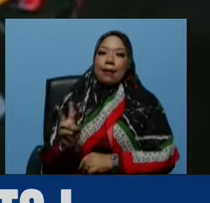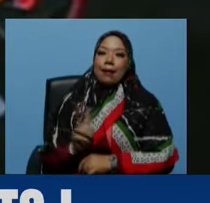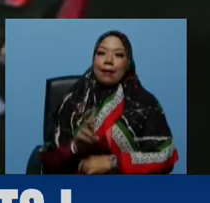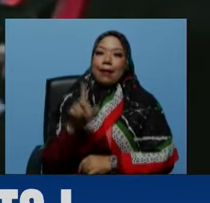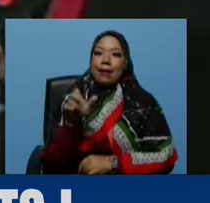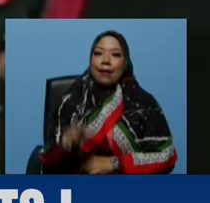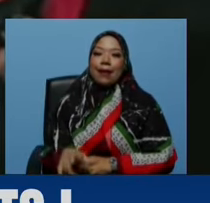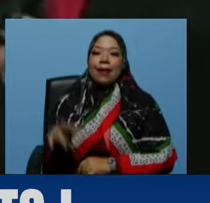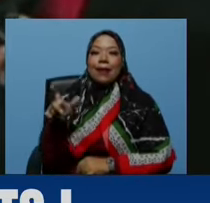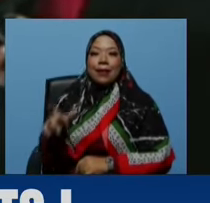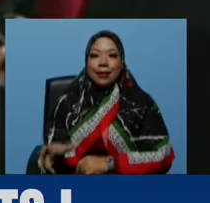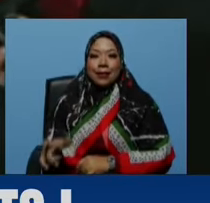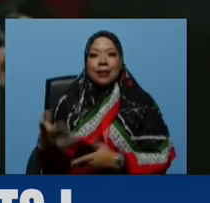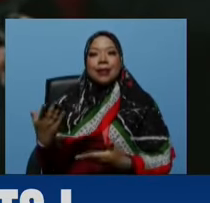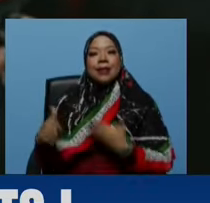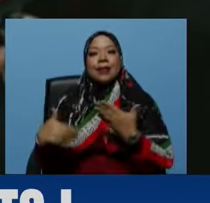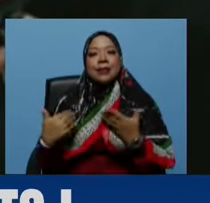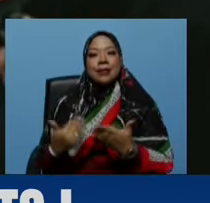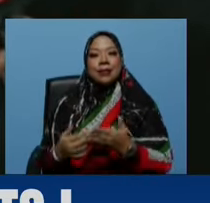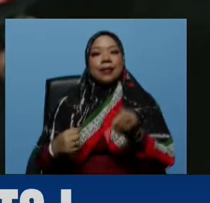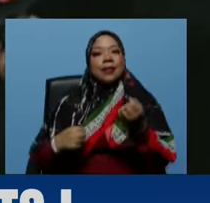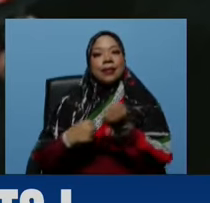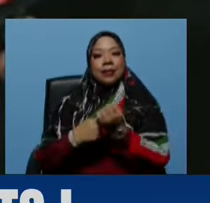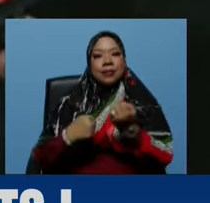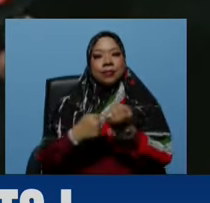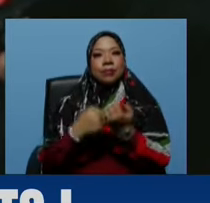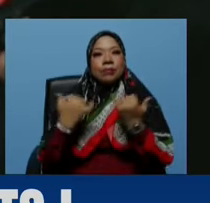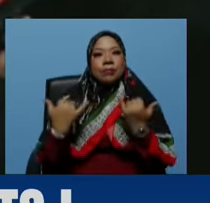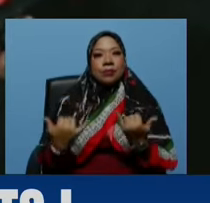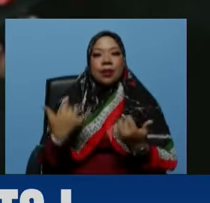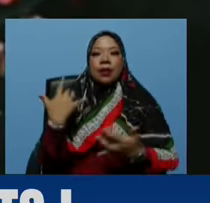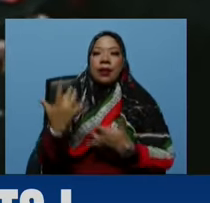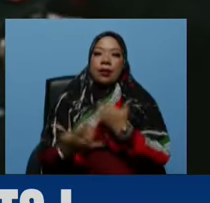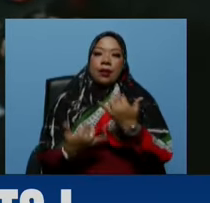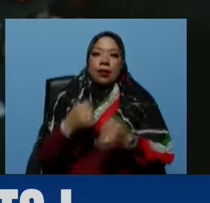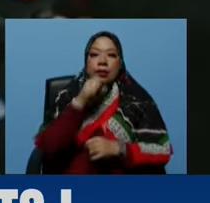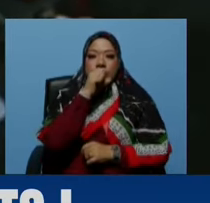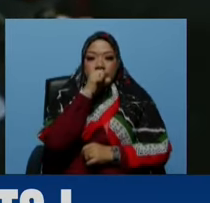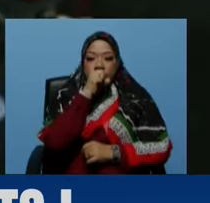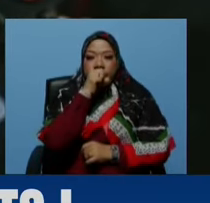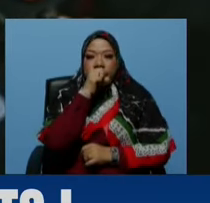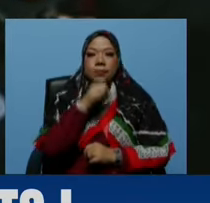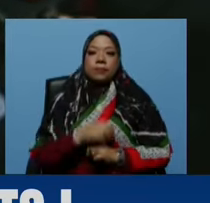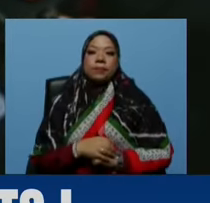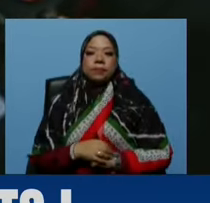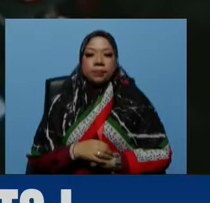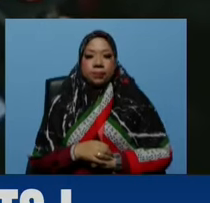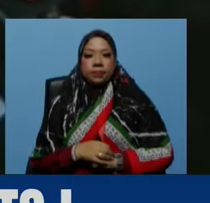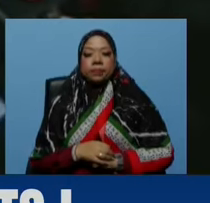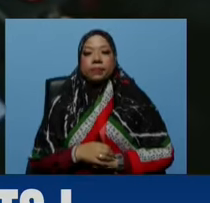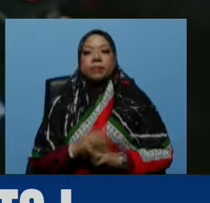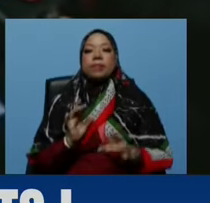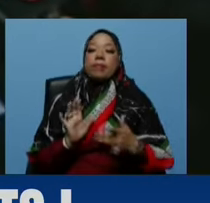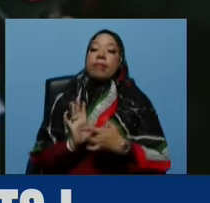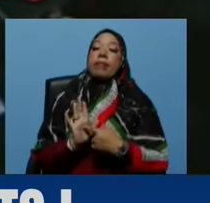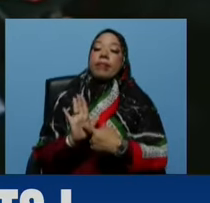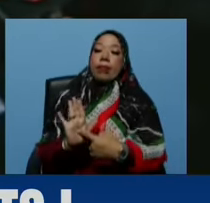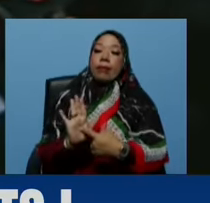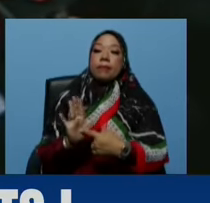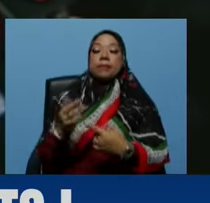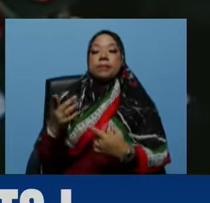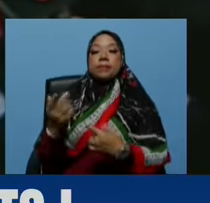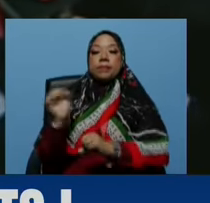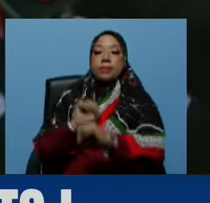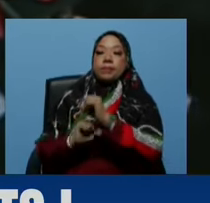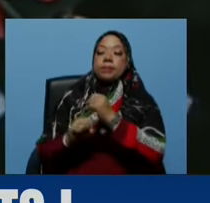que, bueno, que apoyó esa opción y que realmente, realmente actúan de espaldas